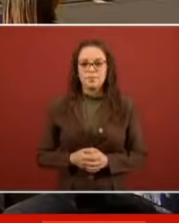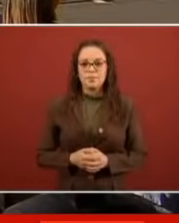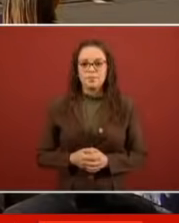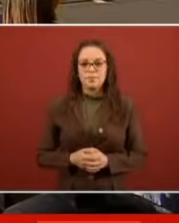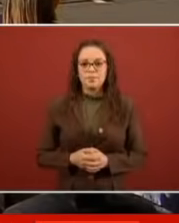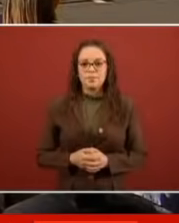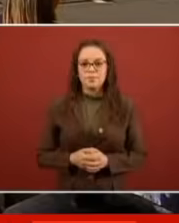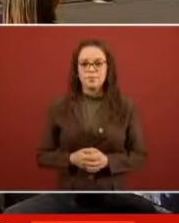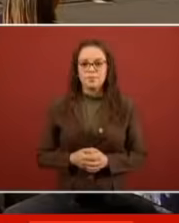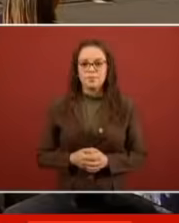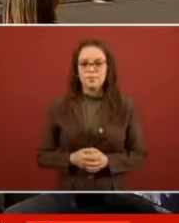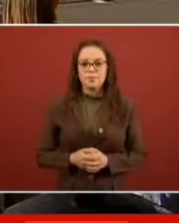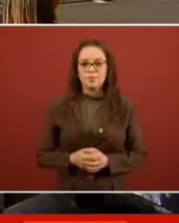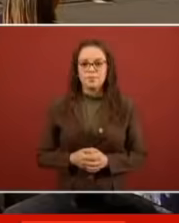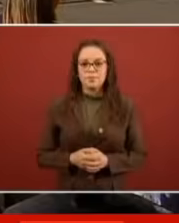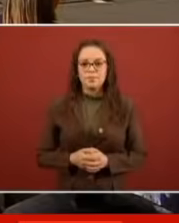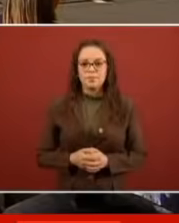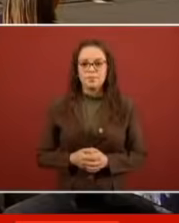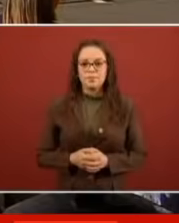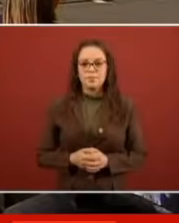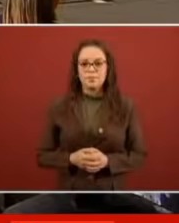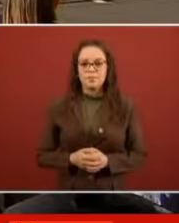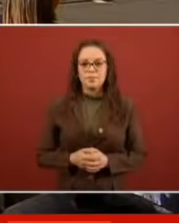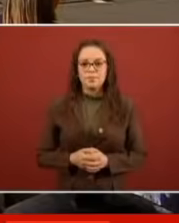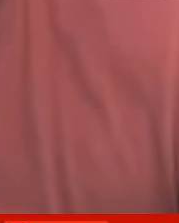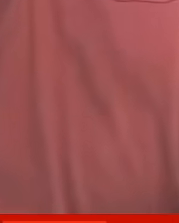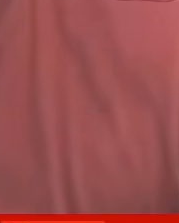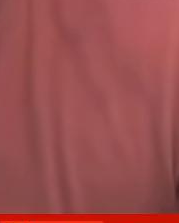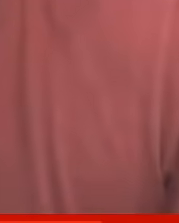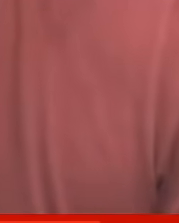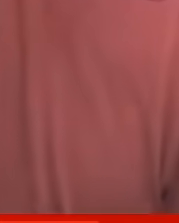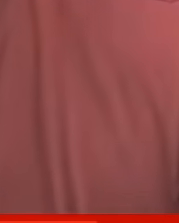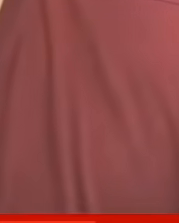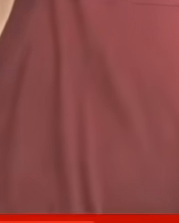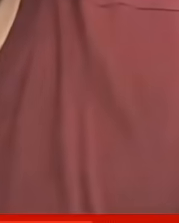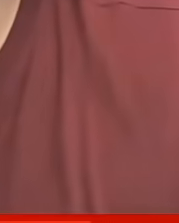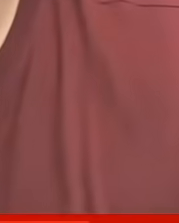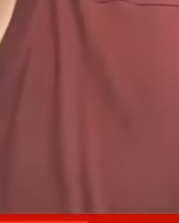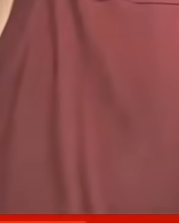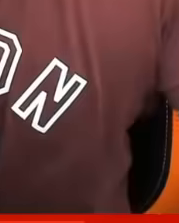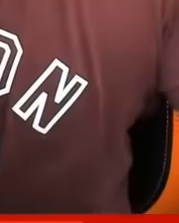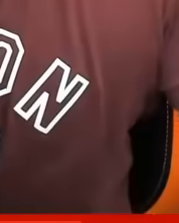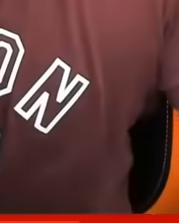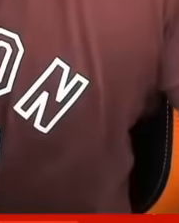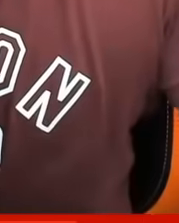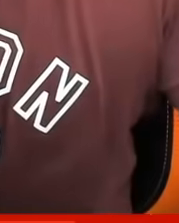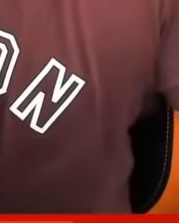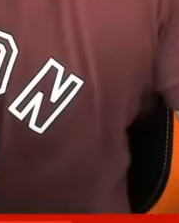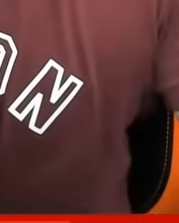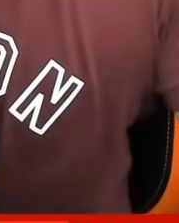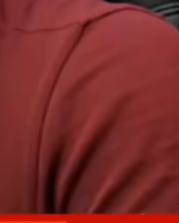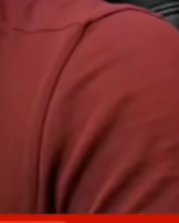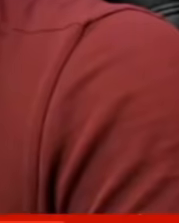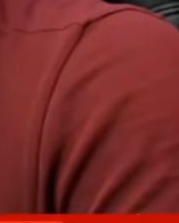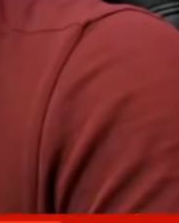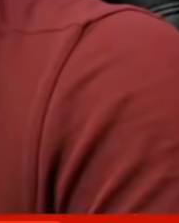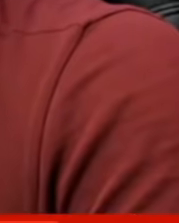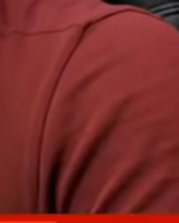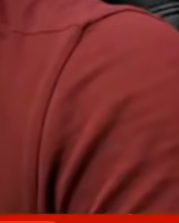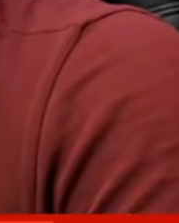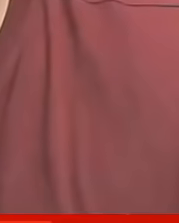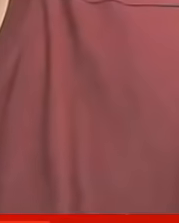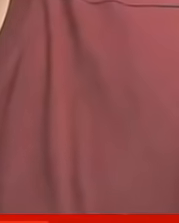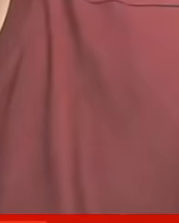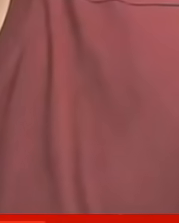esta clase de periodistas. Mira, ¿por qué no van los youtubers? Ustedes saben que no le caemos bien, de hecho, al machuchón de la prensa